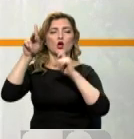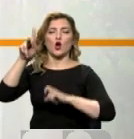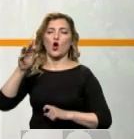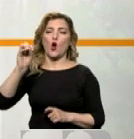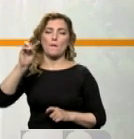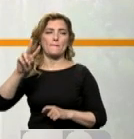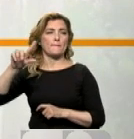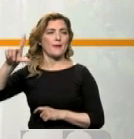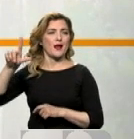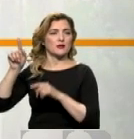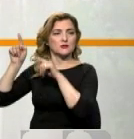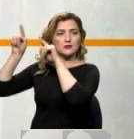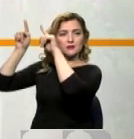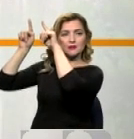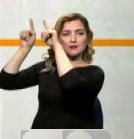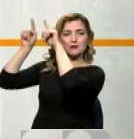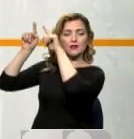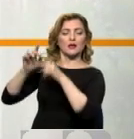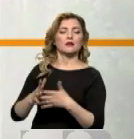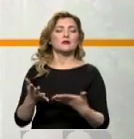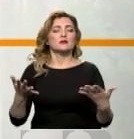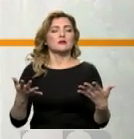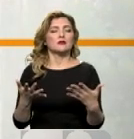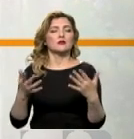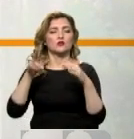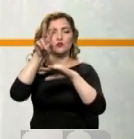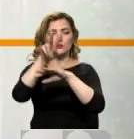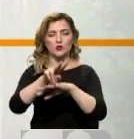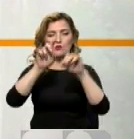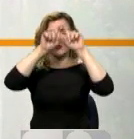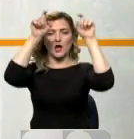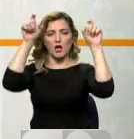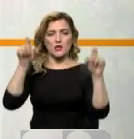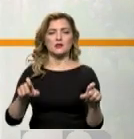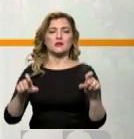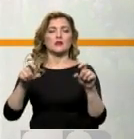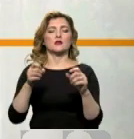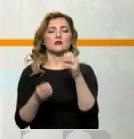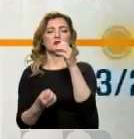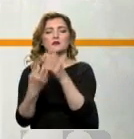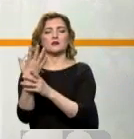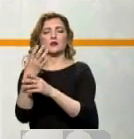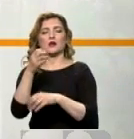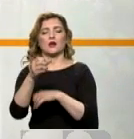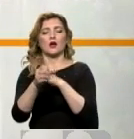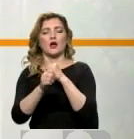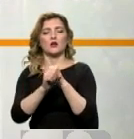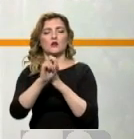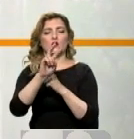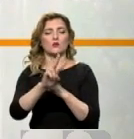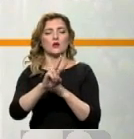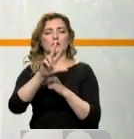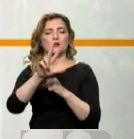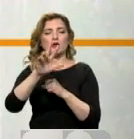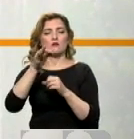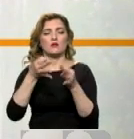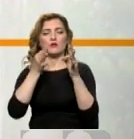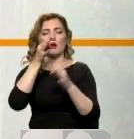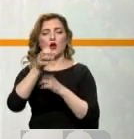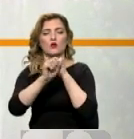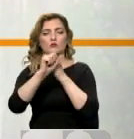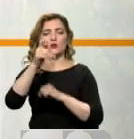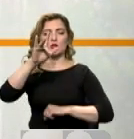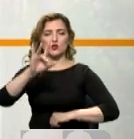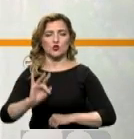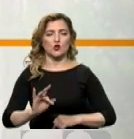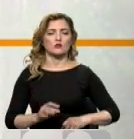cotmac pese a que según registros de la superintendencia de compañías fue constituida el 23 de febrero de 2018